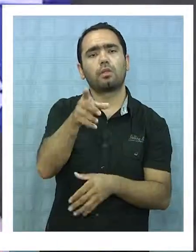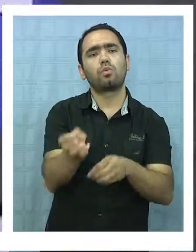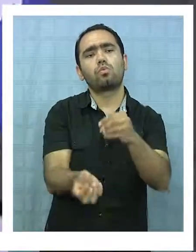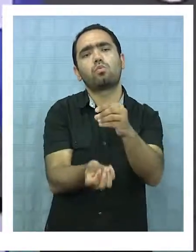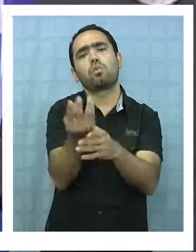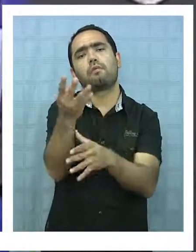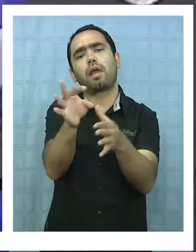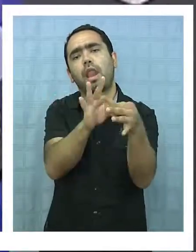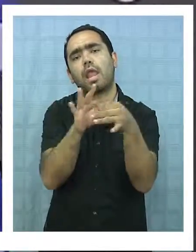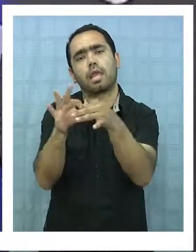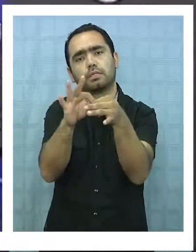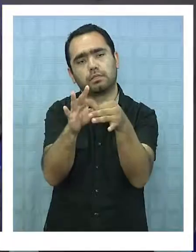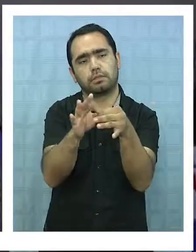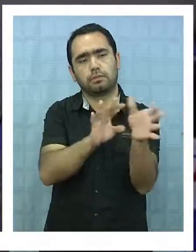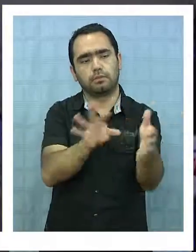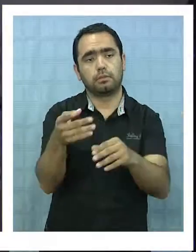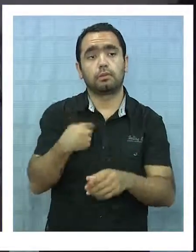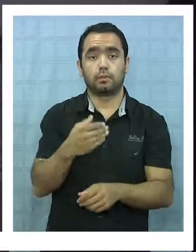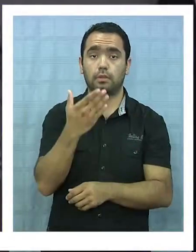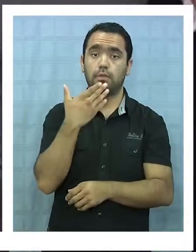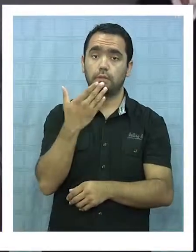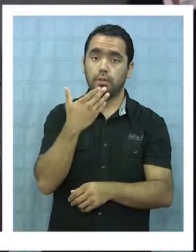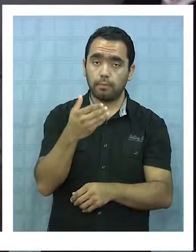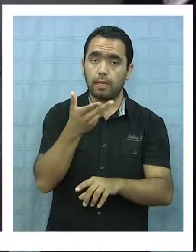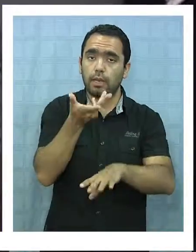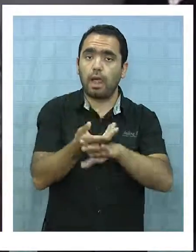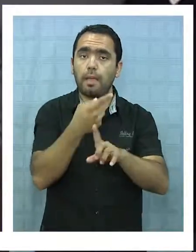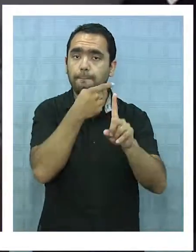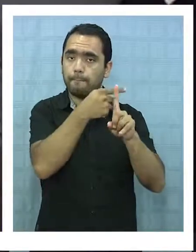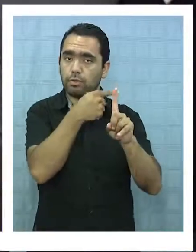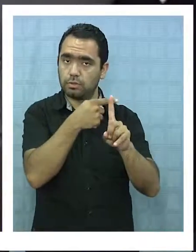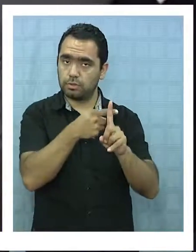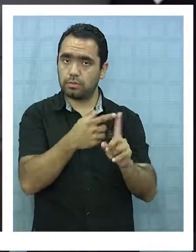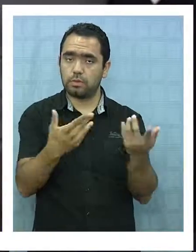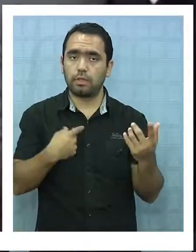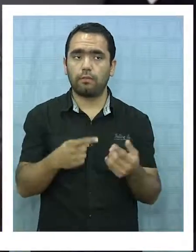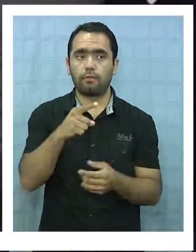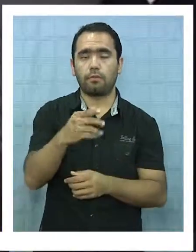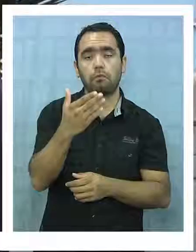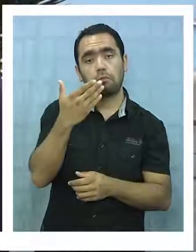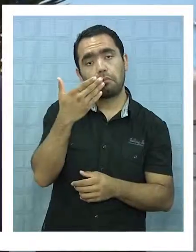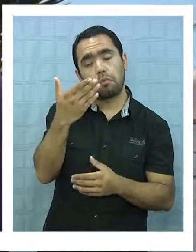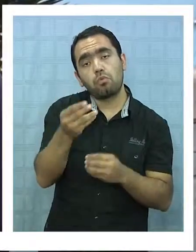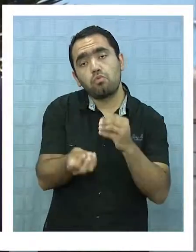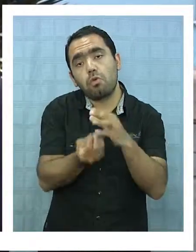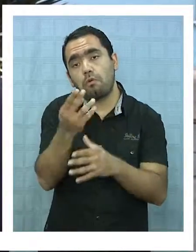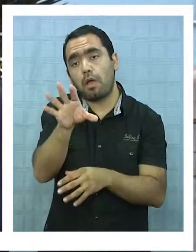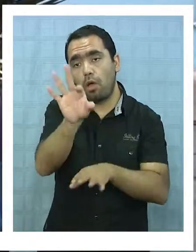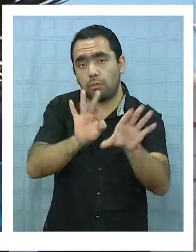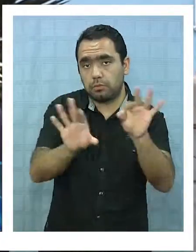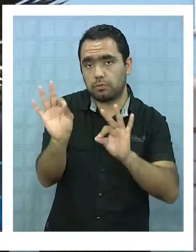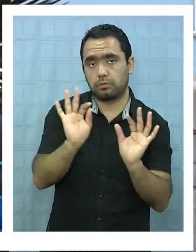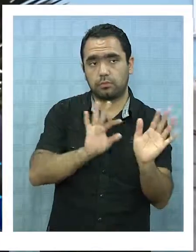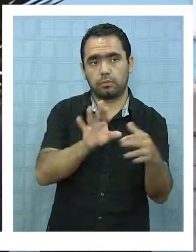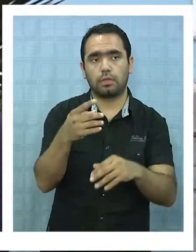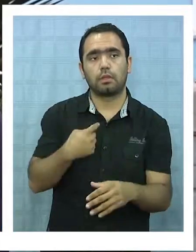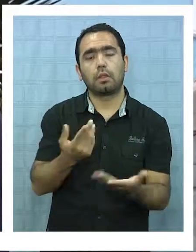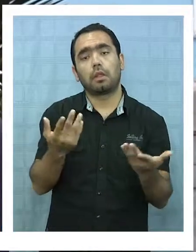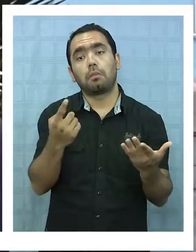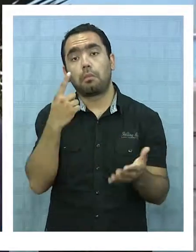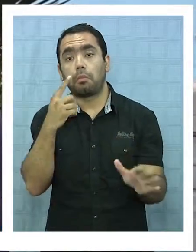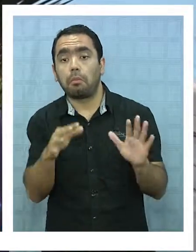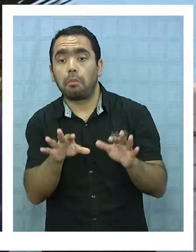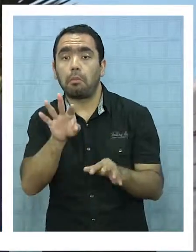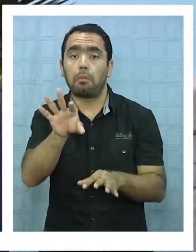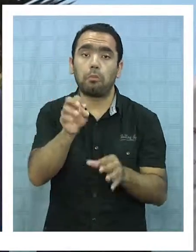alianza. Aunque también surgen elementos positivos frente a nuevas opciones. Aparentemente se hacen nuevas